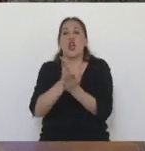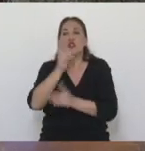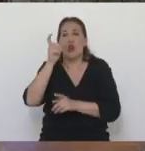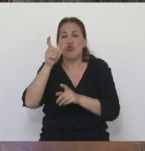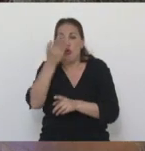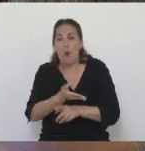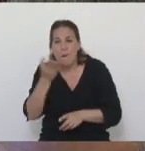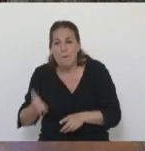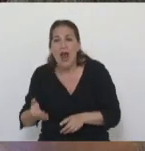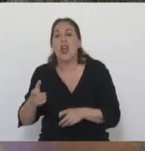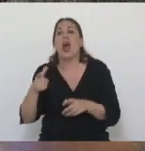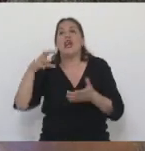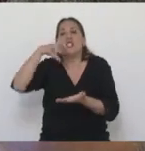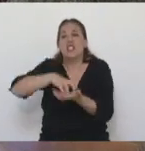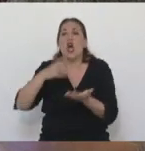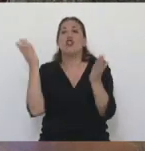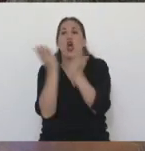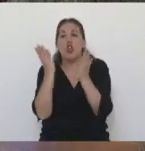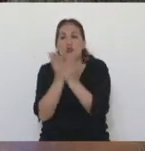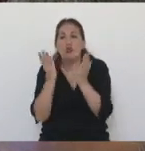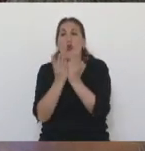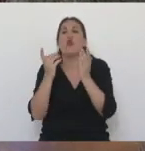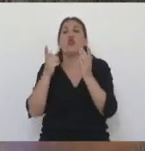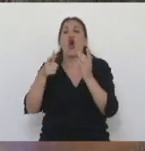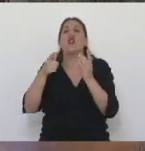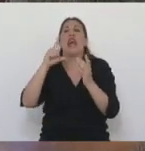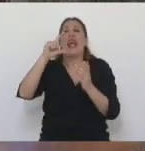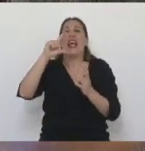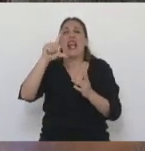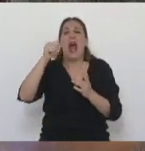Estudios Legales y Sociales, CLADEM Argentina y el